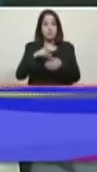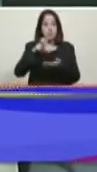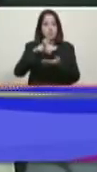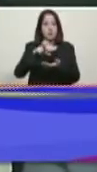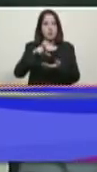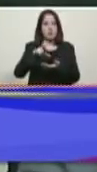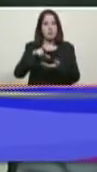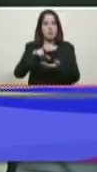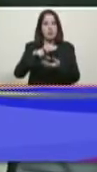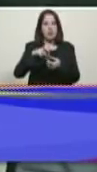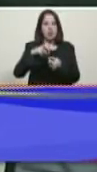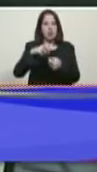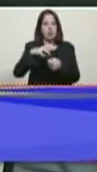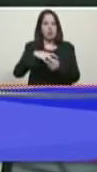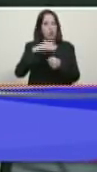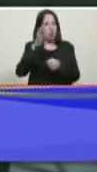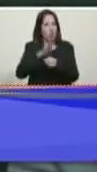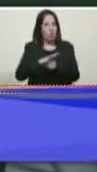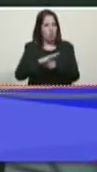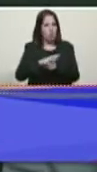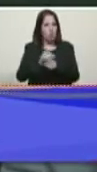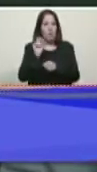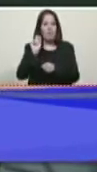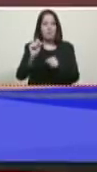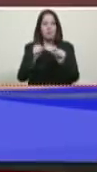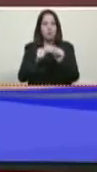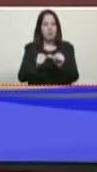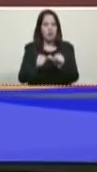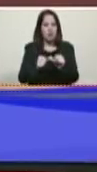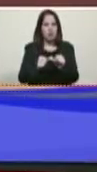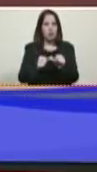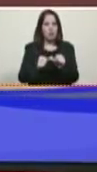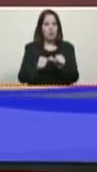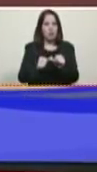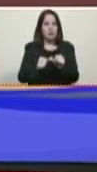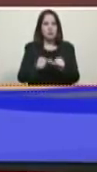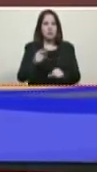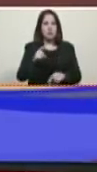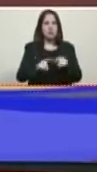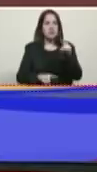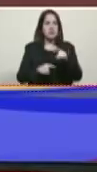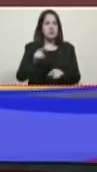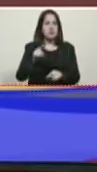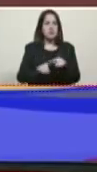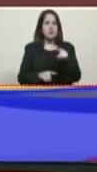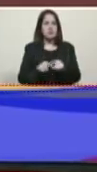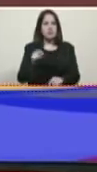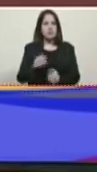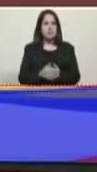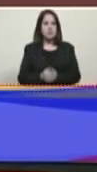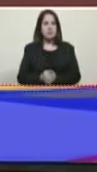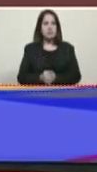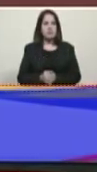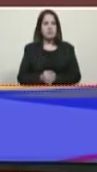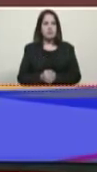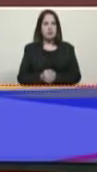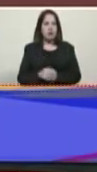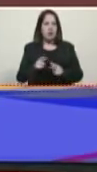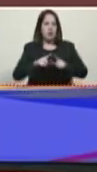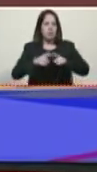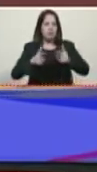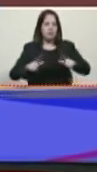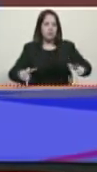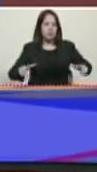chichiriviche triángulo maravilloso y luego avanzaremos en todos los demás en la seguridad